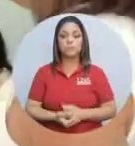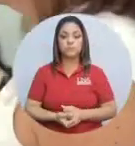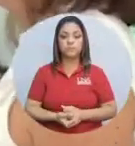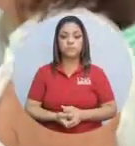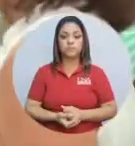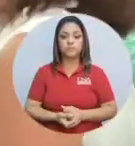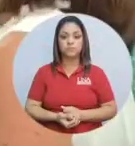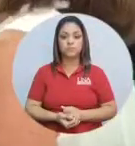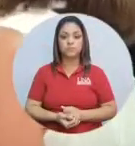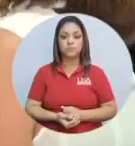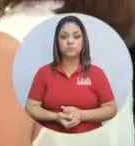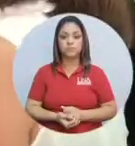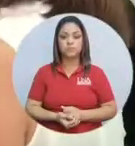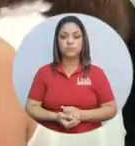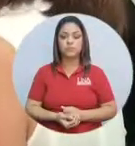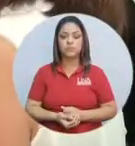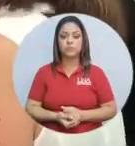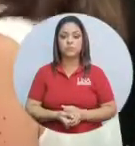desinformaciones,